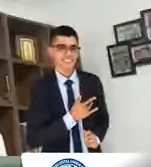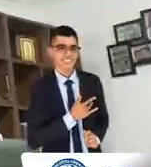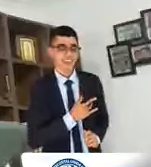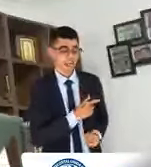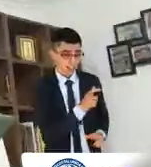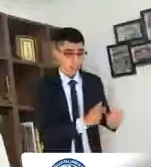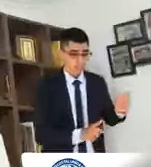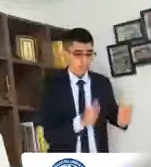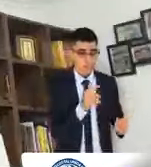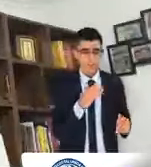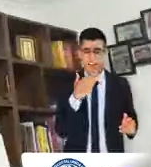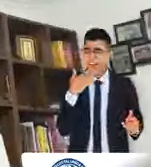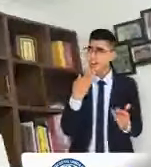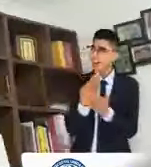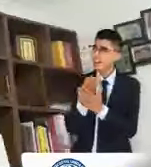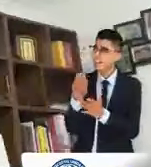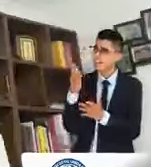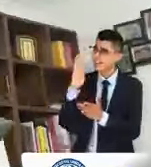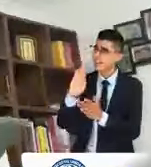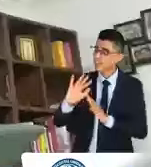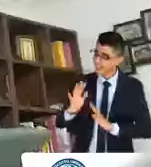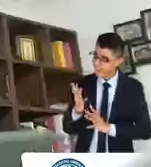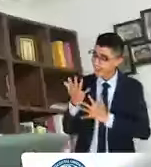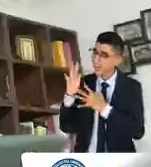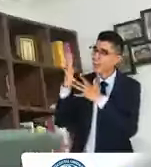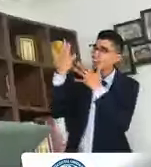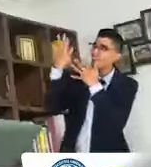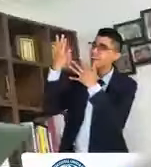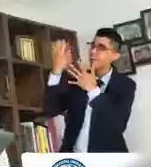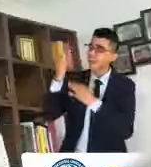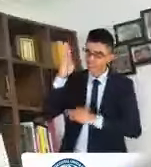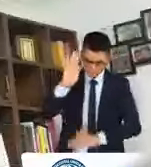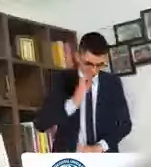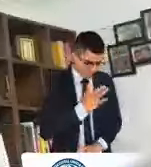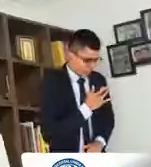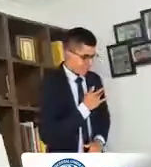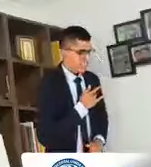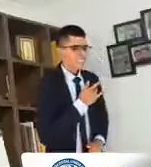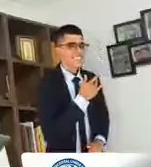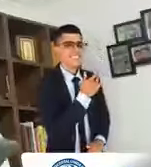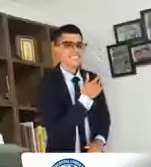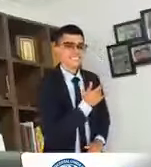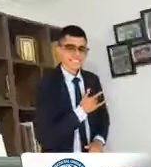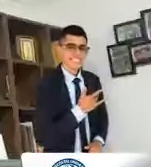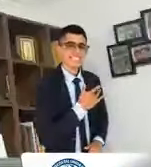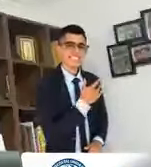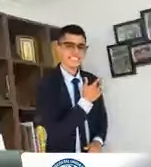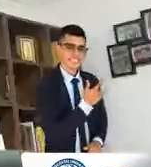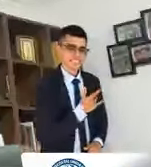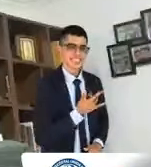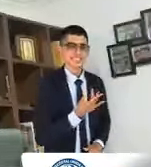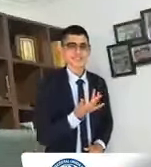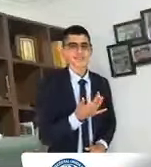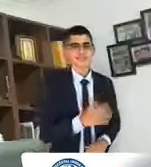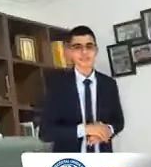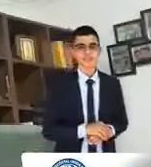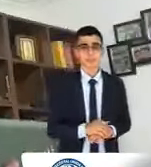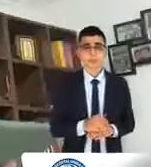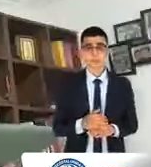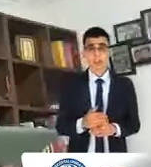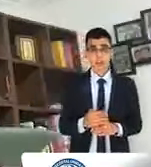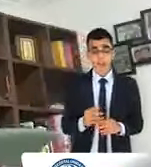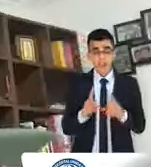alaba a Dios, le toca el corazón. El agradecimiento es la cosa más grande que está en la